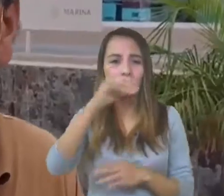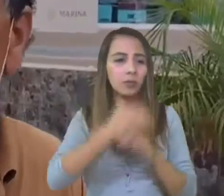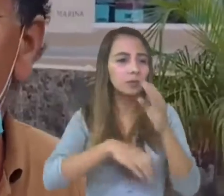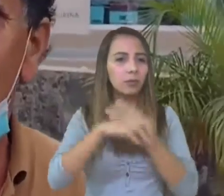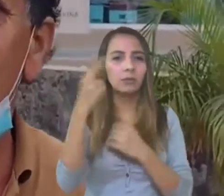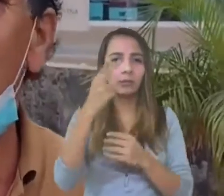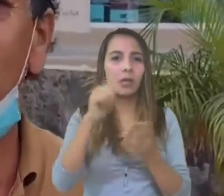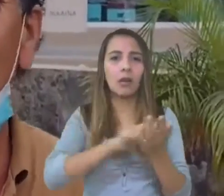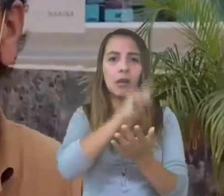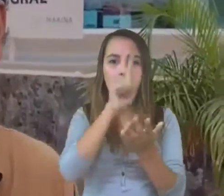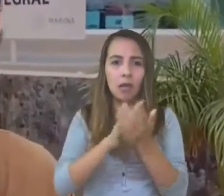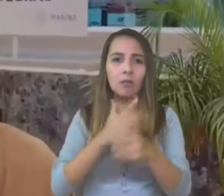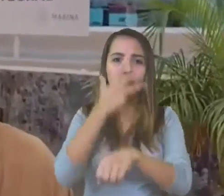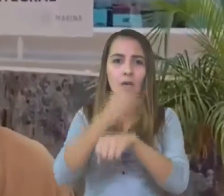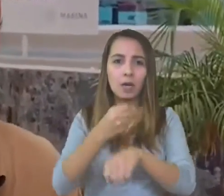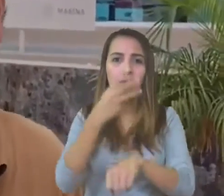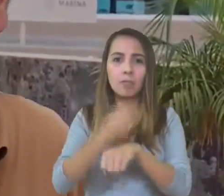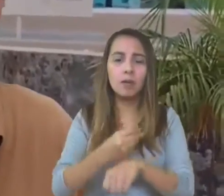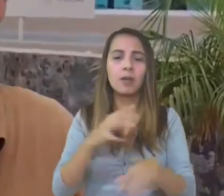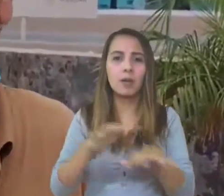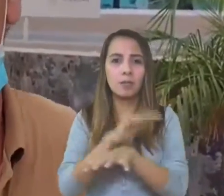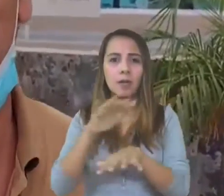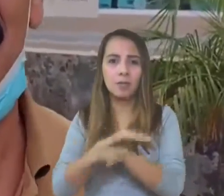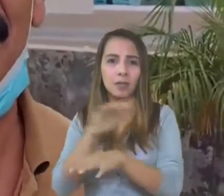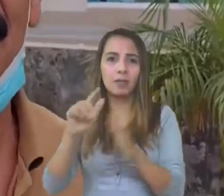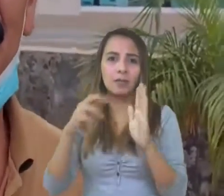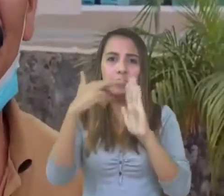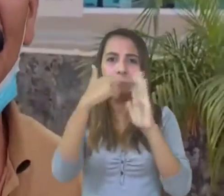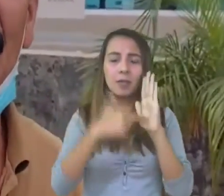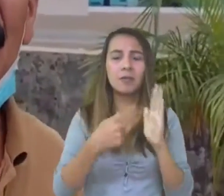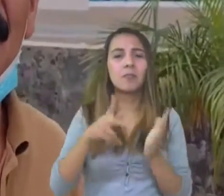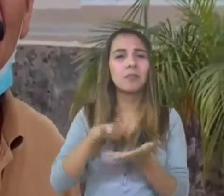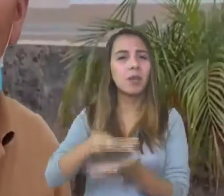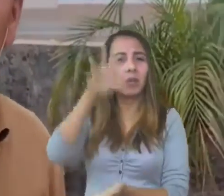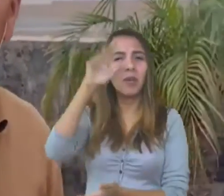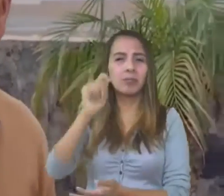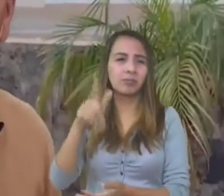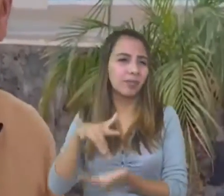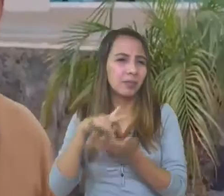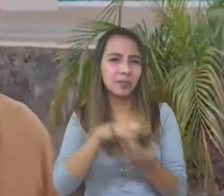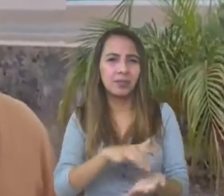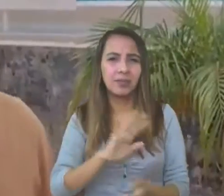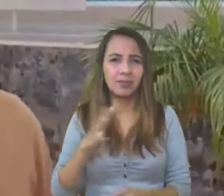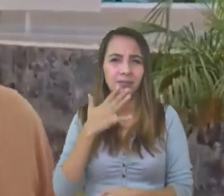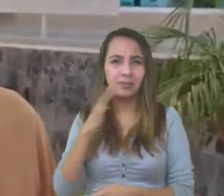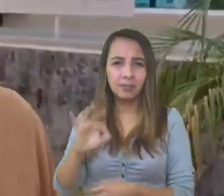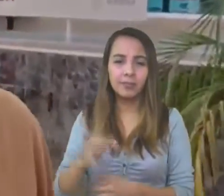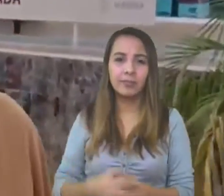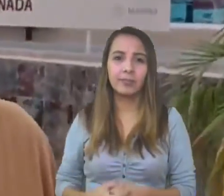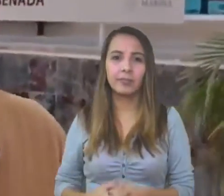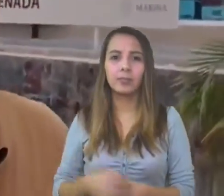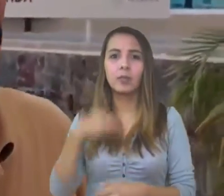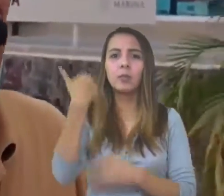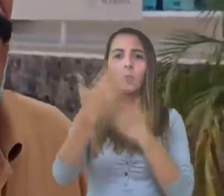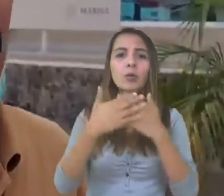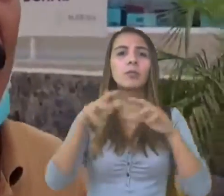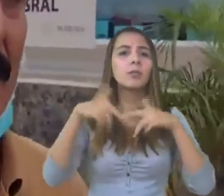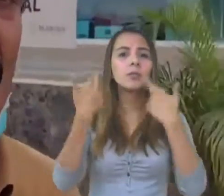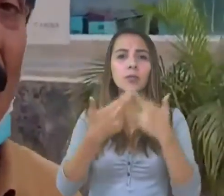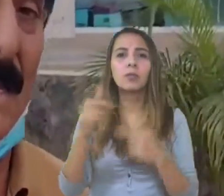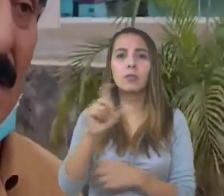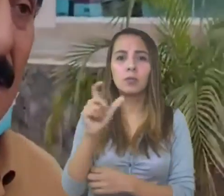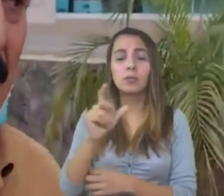Sí. Pero la mayoría son de criterios, ¿no? Y no lo hacen. ¿Cuándo va a ser la próxima reunión? Mira, nosotros ahorita